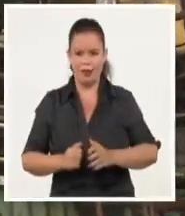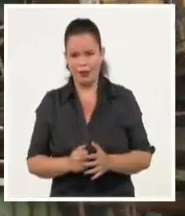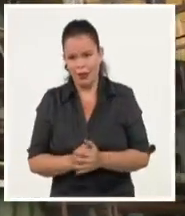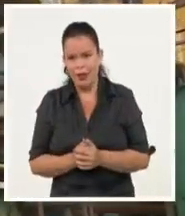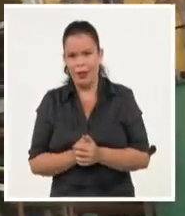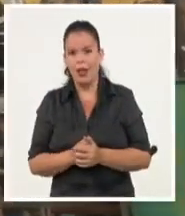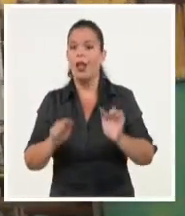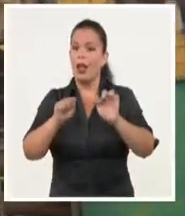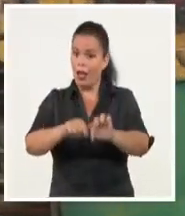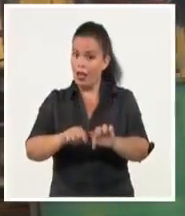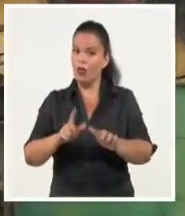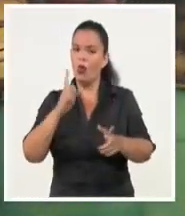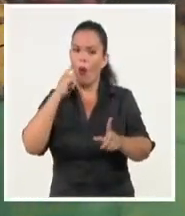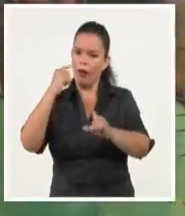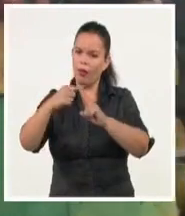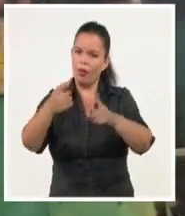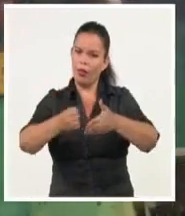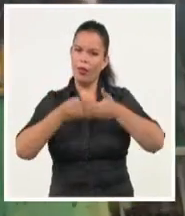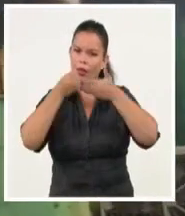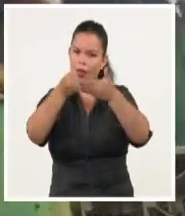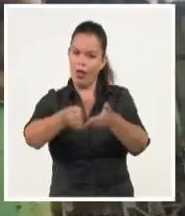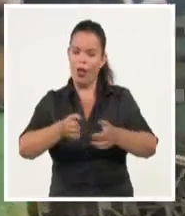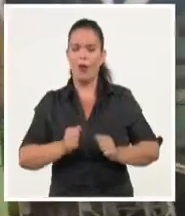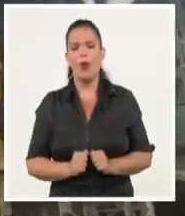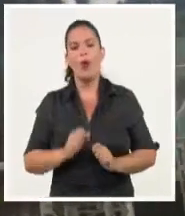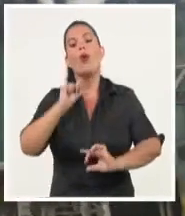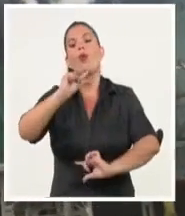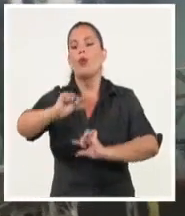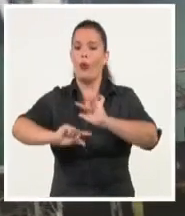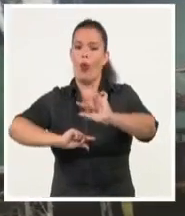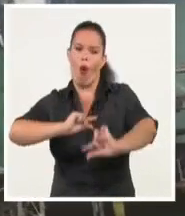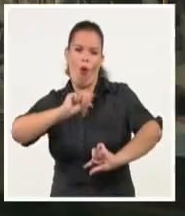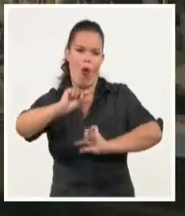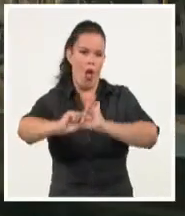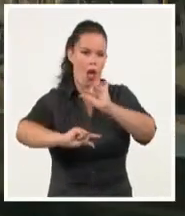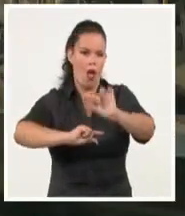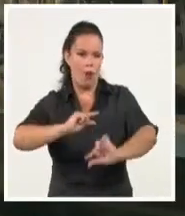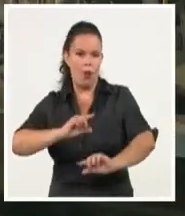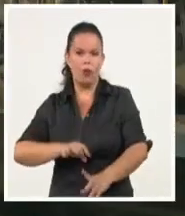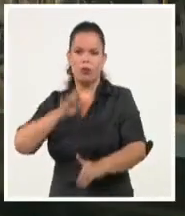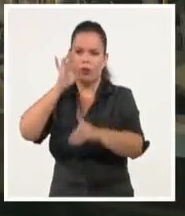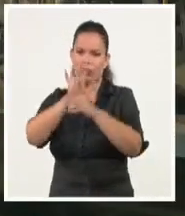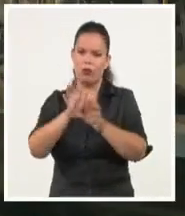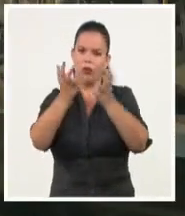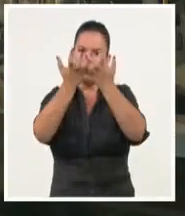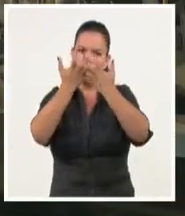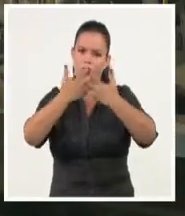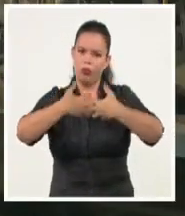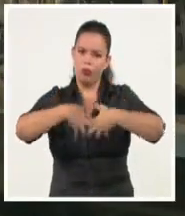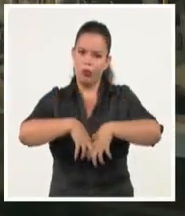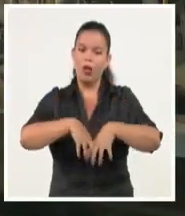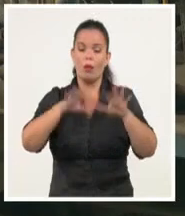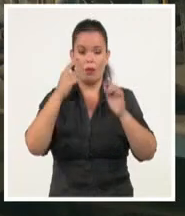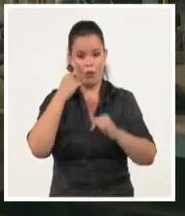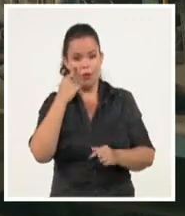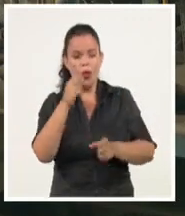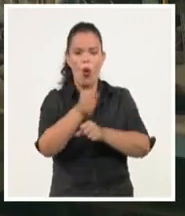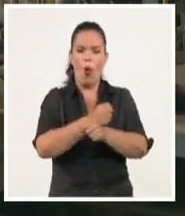potencias en su generación base y progresivamente disponga de cargas de reservas que